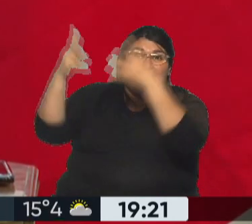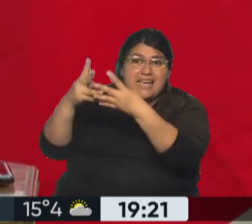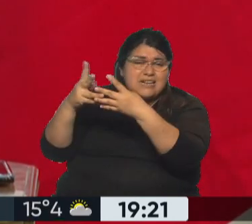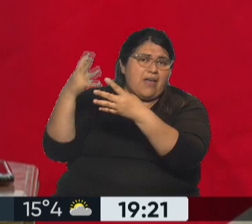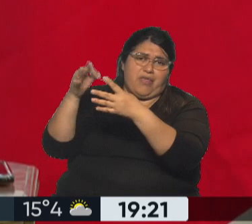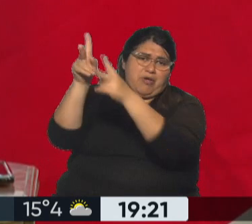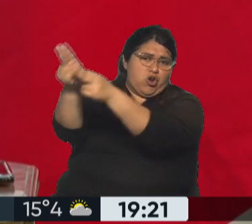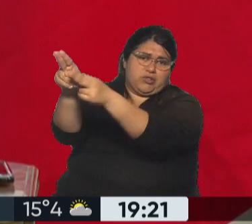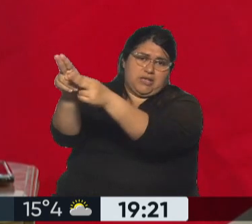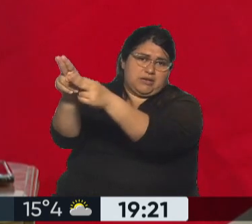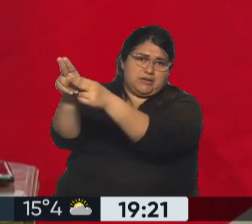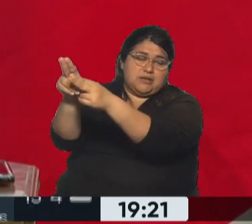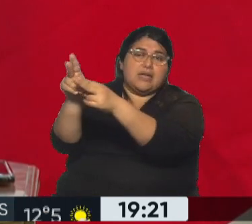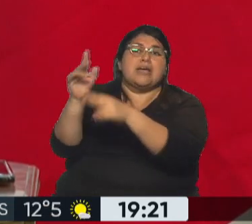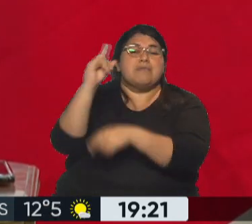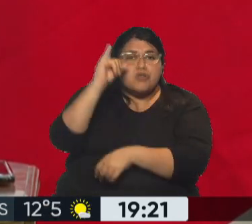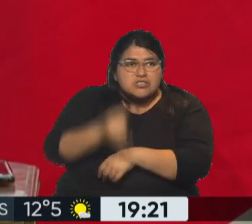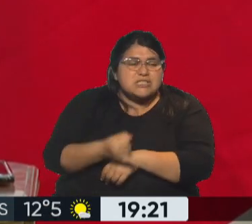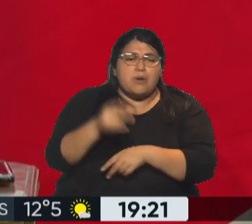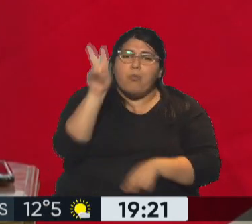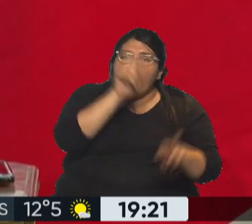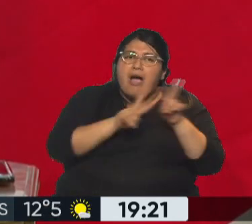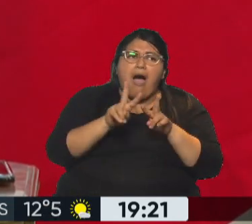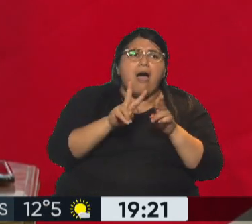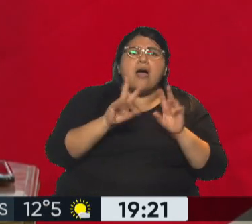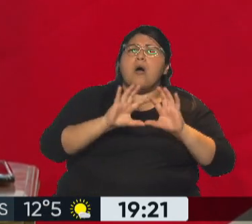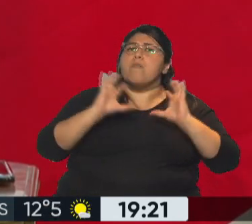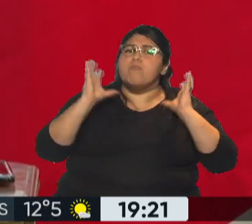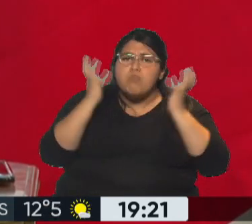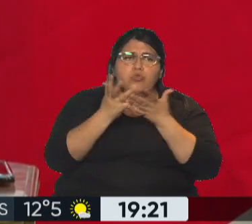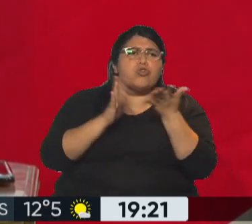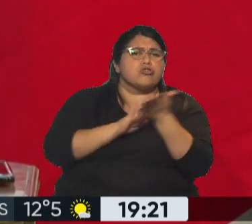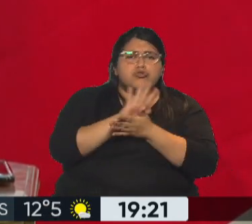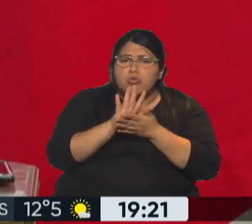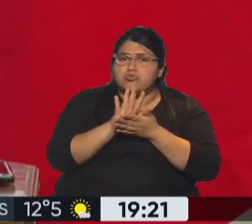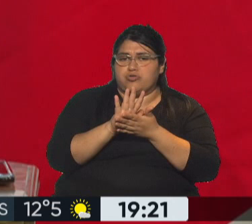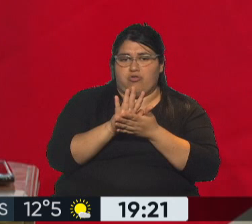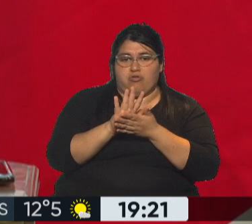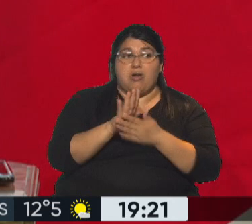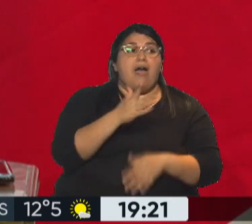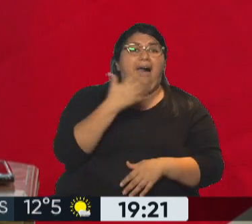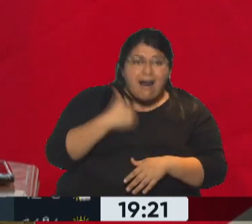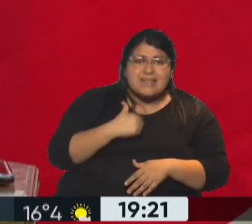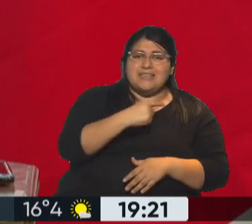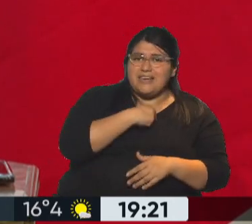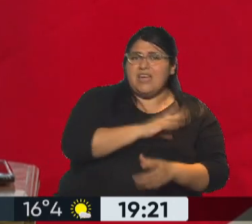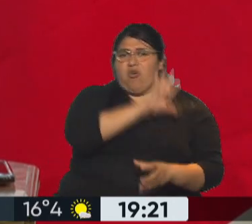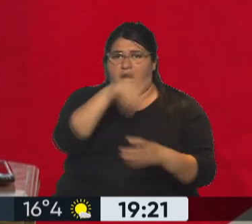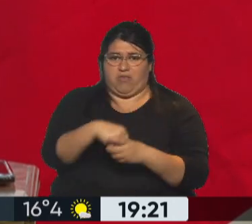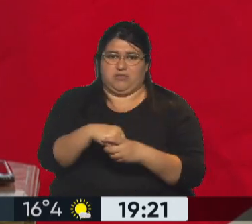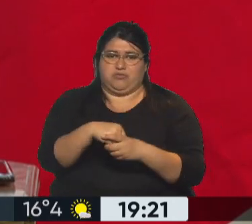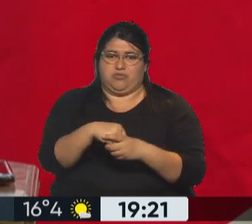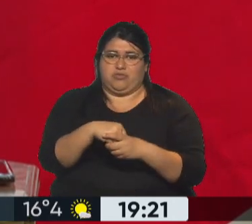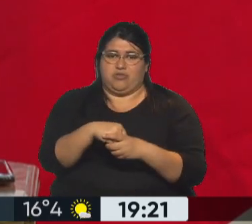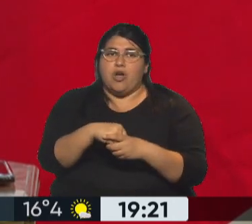y tratemos de buscar una solución global. Yo quiero que Argentina esté sentado en esa mesa de la solución porque